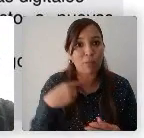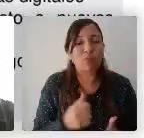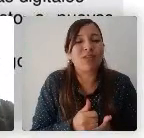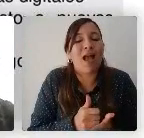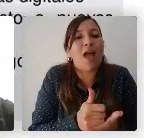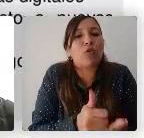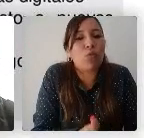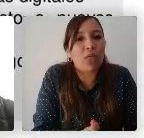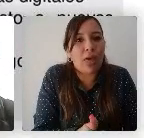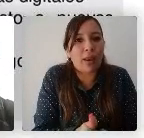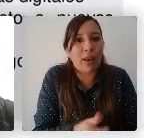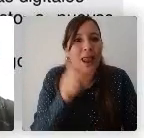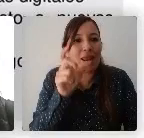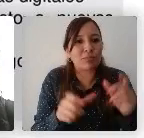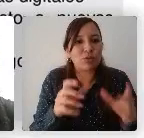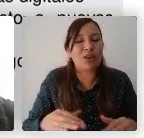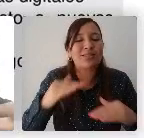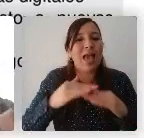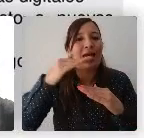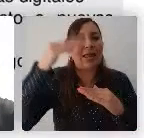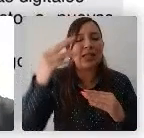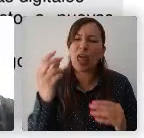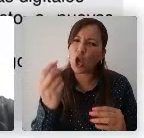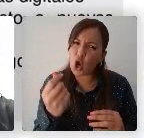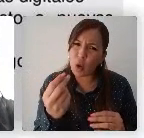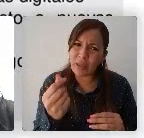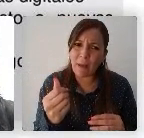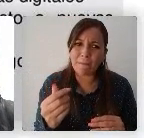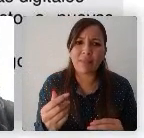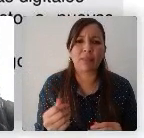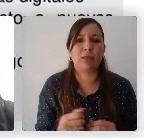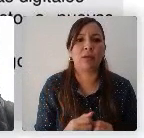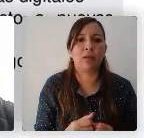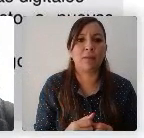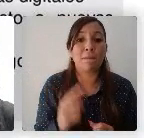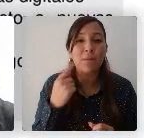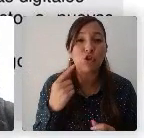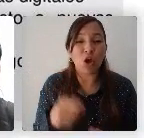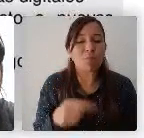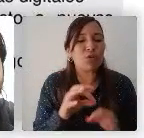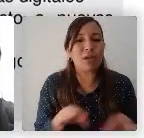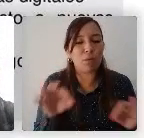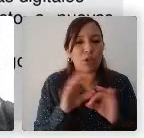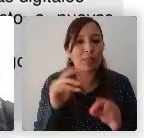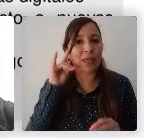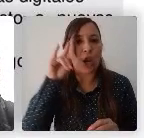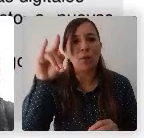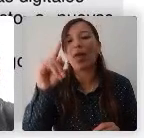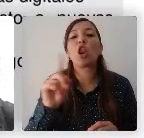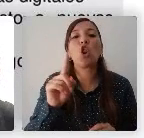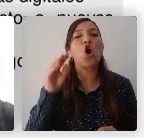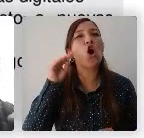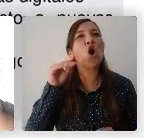este impacto social y global que queremos, ¿no? Y de eso se trata un poco los viajes, ¿no? Ya no solamente viajar